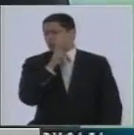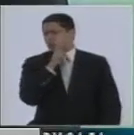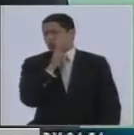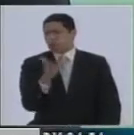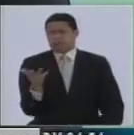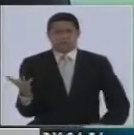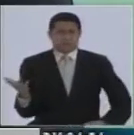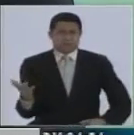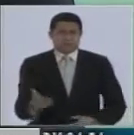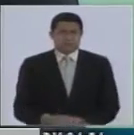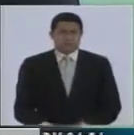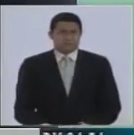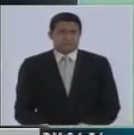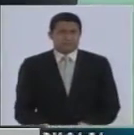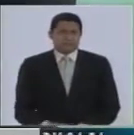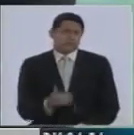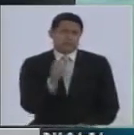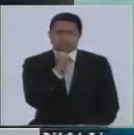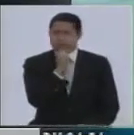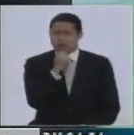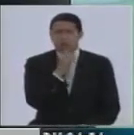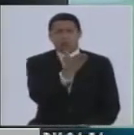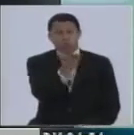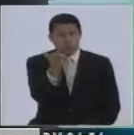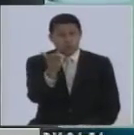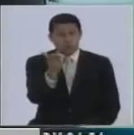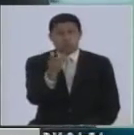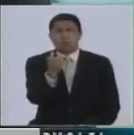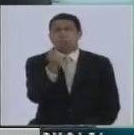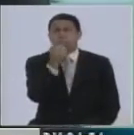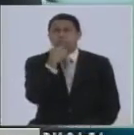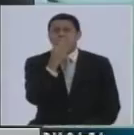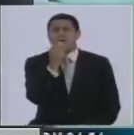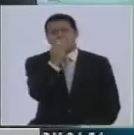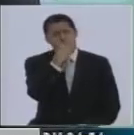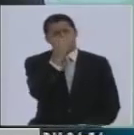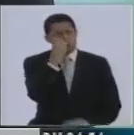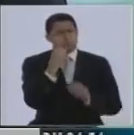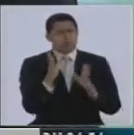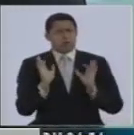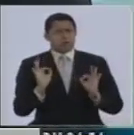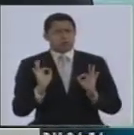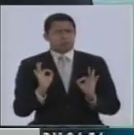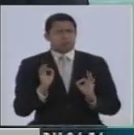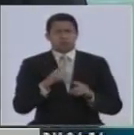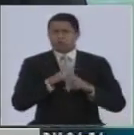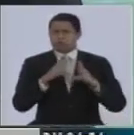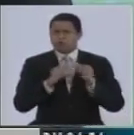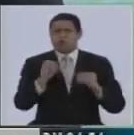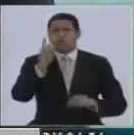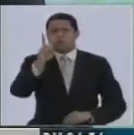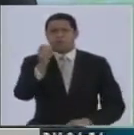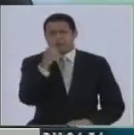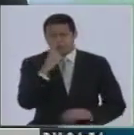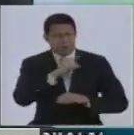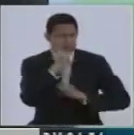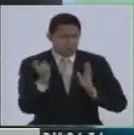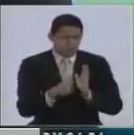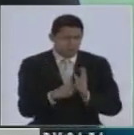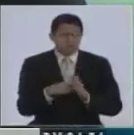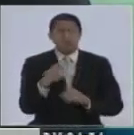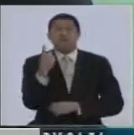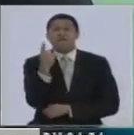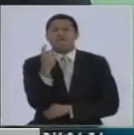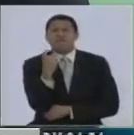es errático o sea usted debería consumir su buena alimentación están todas sus vitaminas ahora cuando usted tiene una